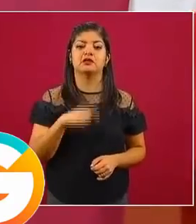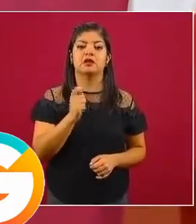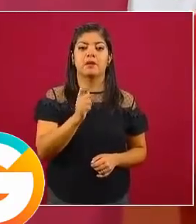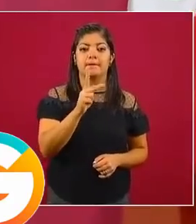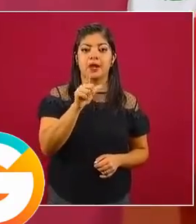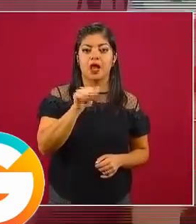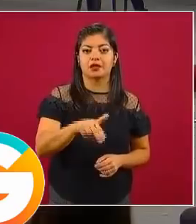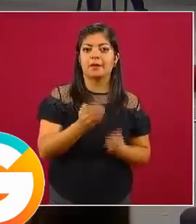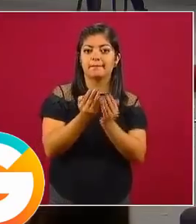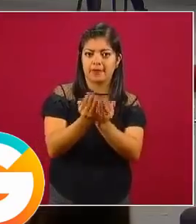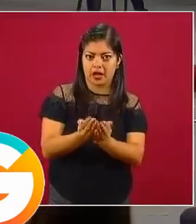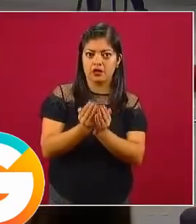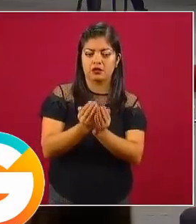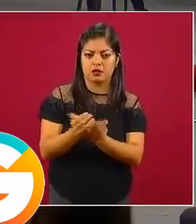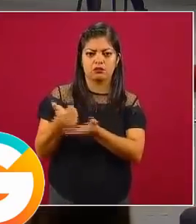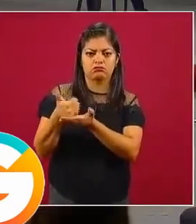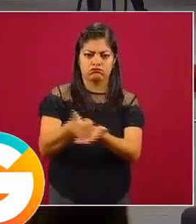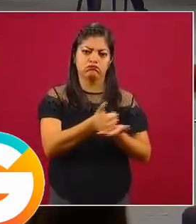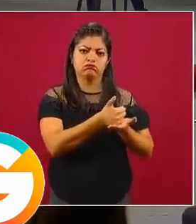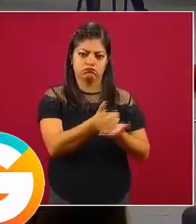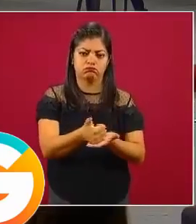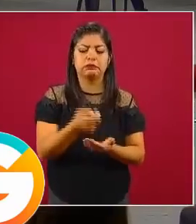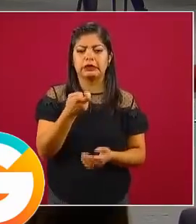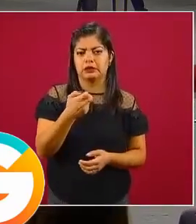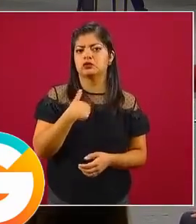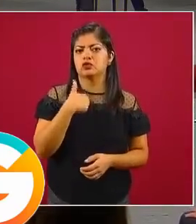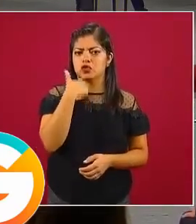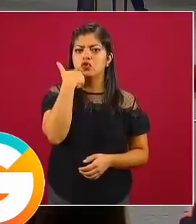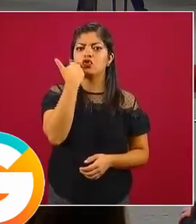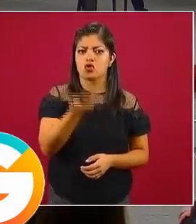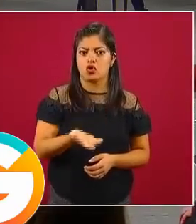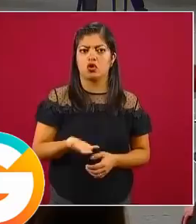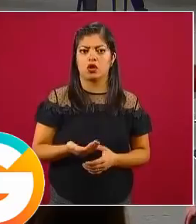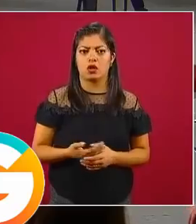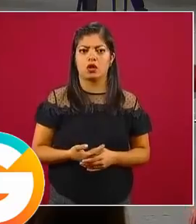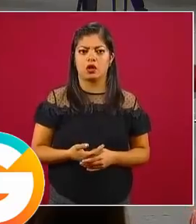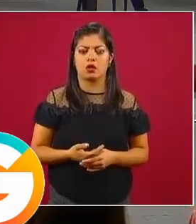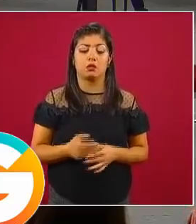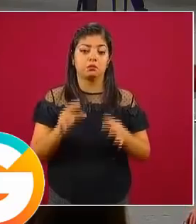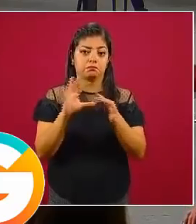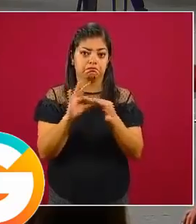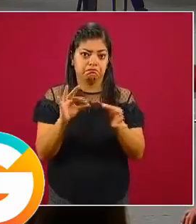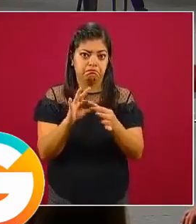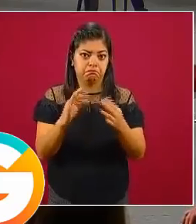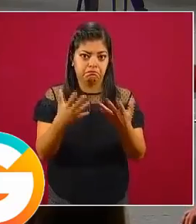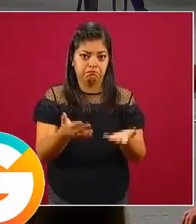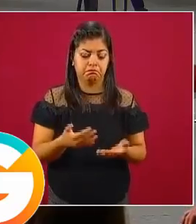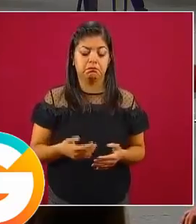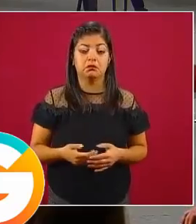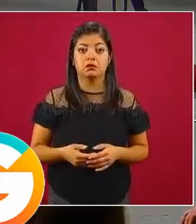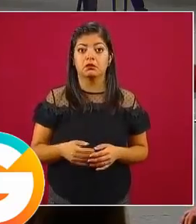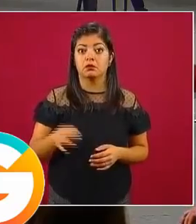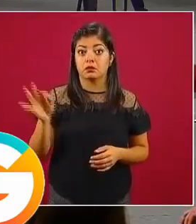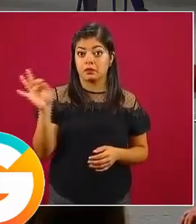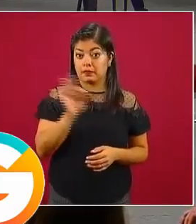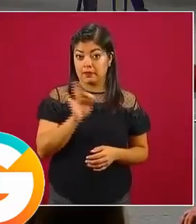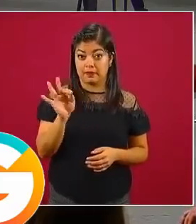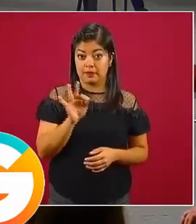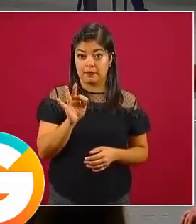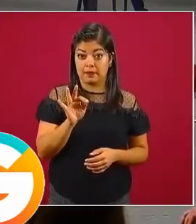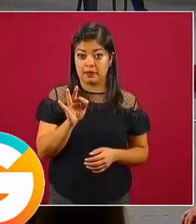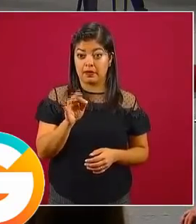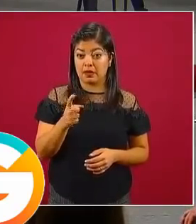Marina ayudando. Pero esto era lo que quería comentar. Si esto no es un